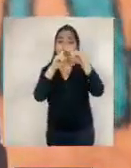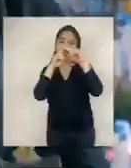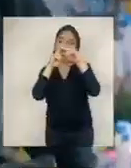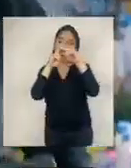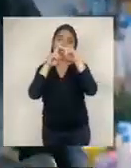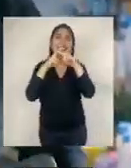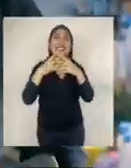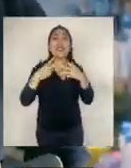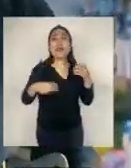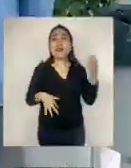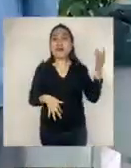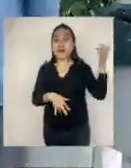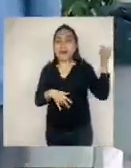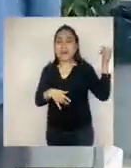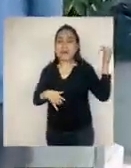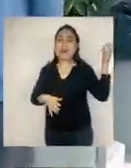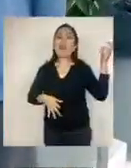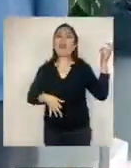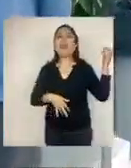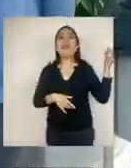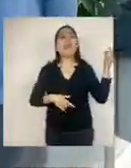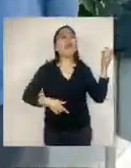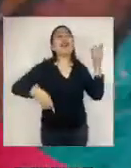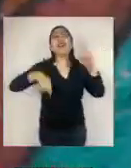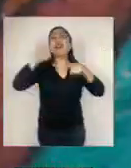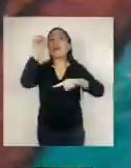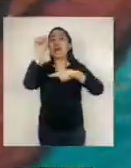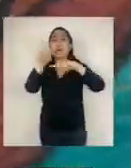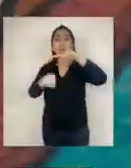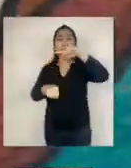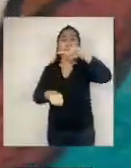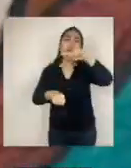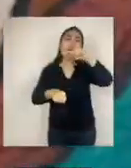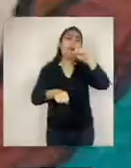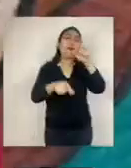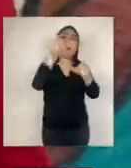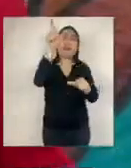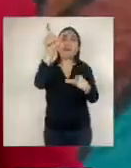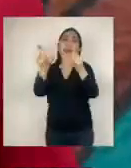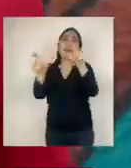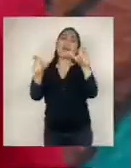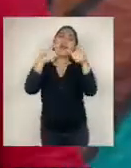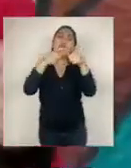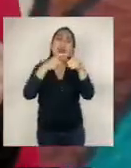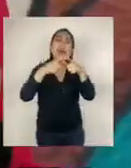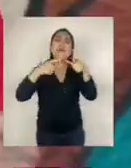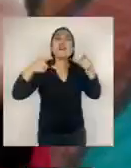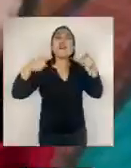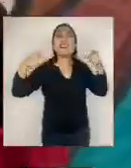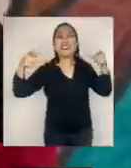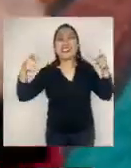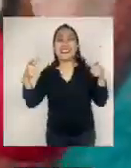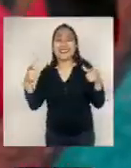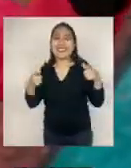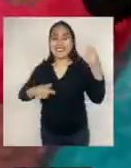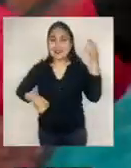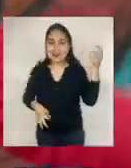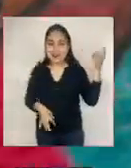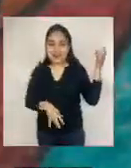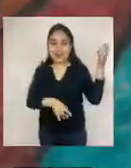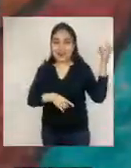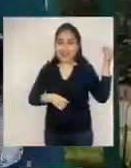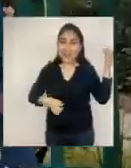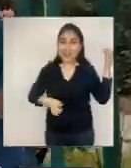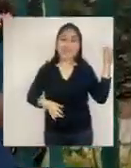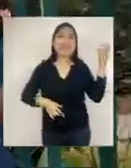creativo, desde el proceso de la construcción de nuestra compañera, del trabajo musical, de la producción musical,